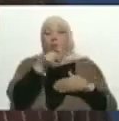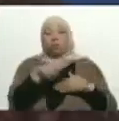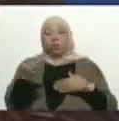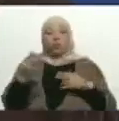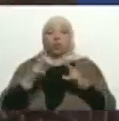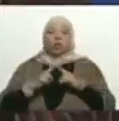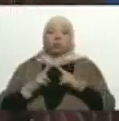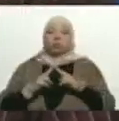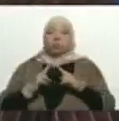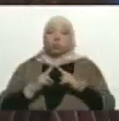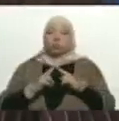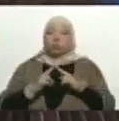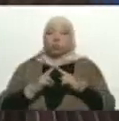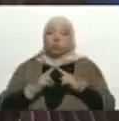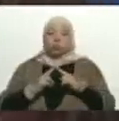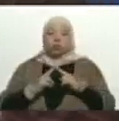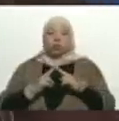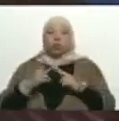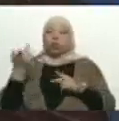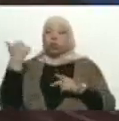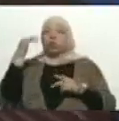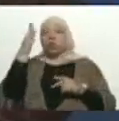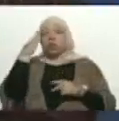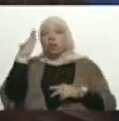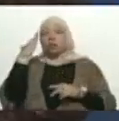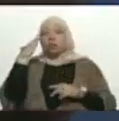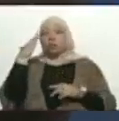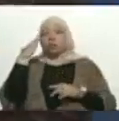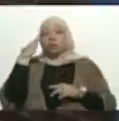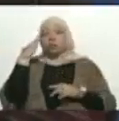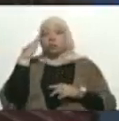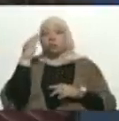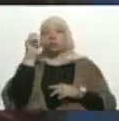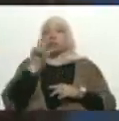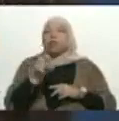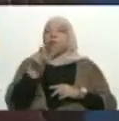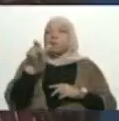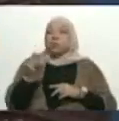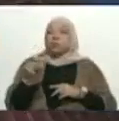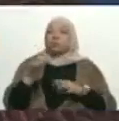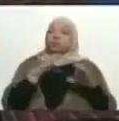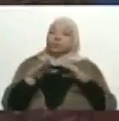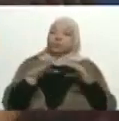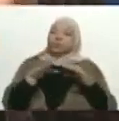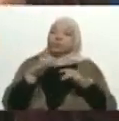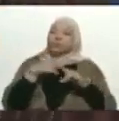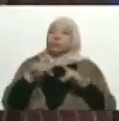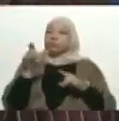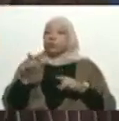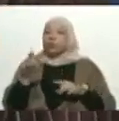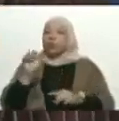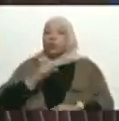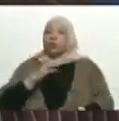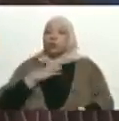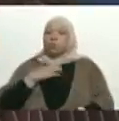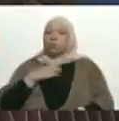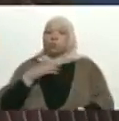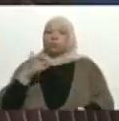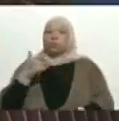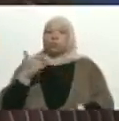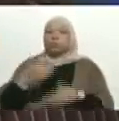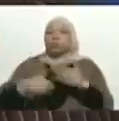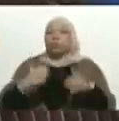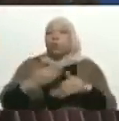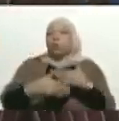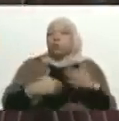conoce ya lo que pasa con Alex Saab, esa persona también va a comunicarle a otra persona y se puede. Esta pequeña bola de nieve